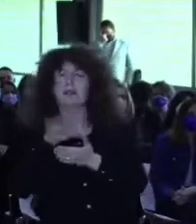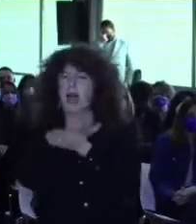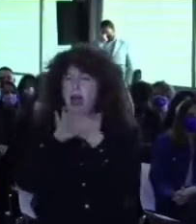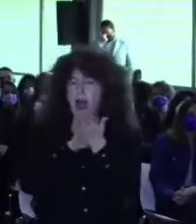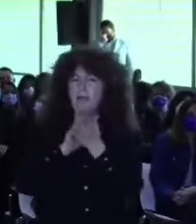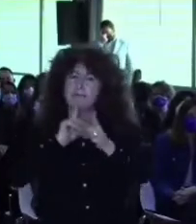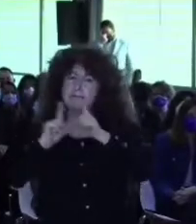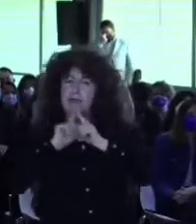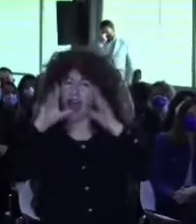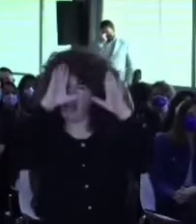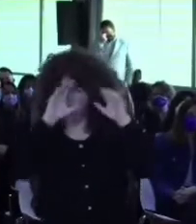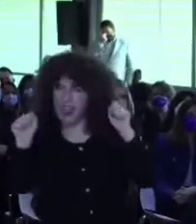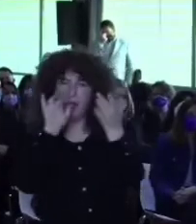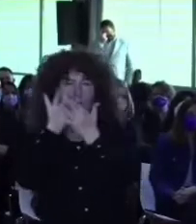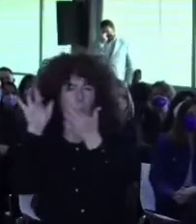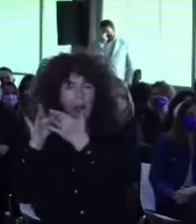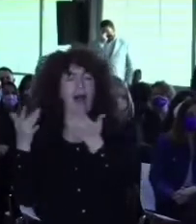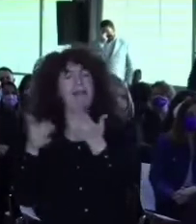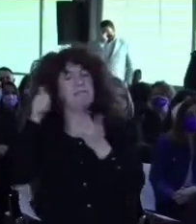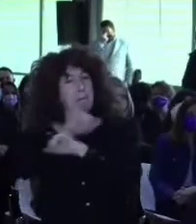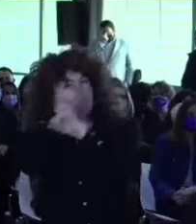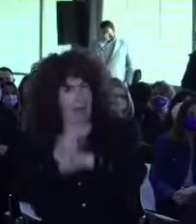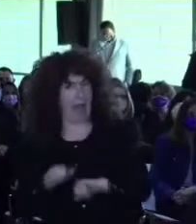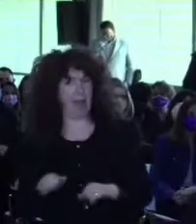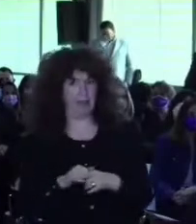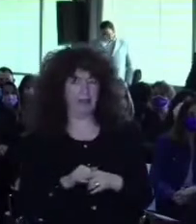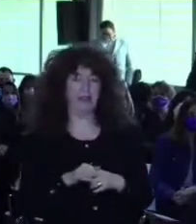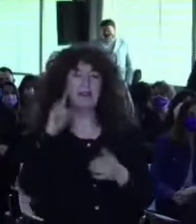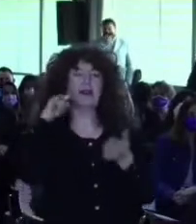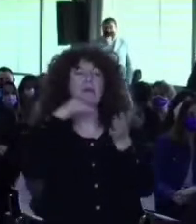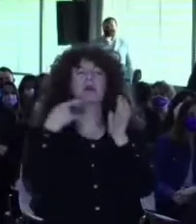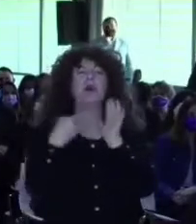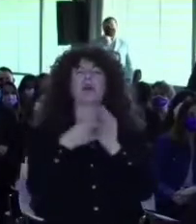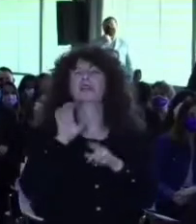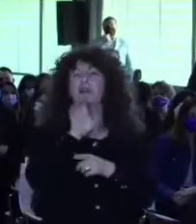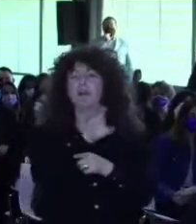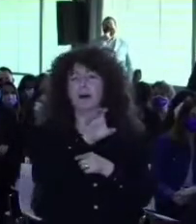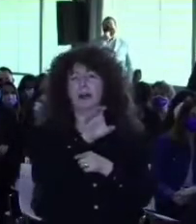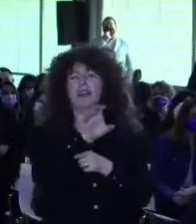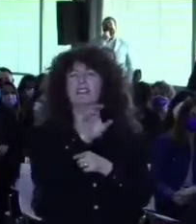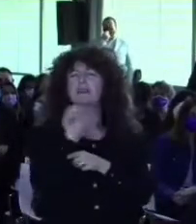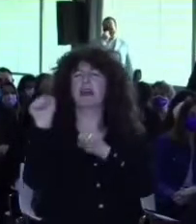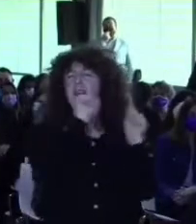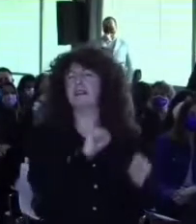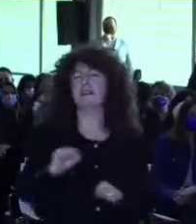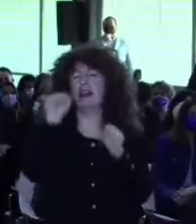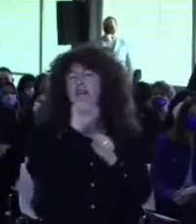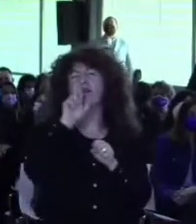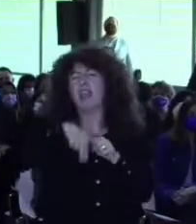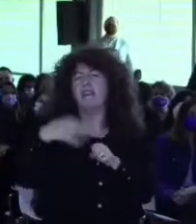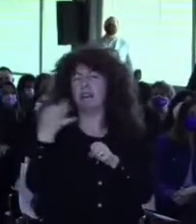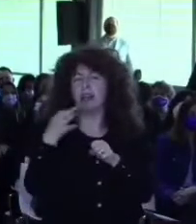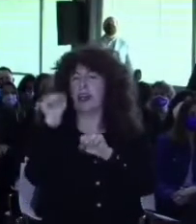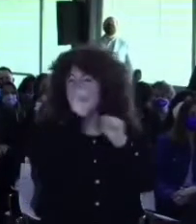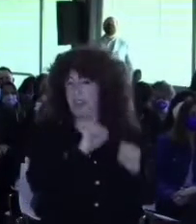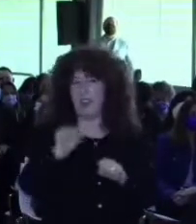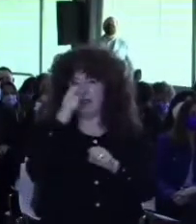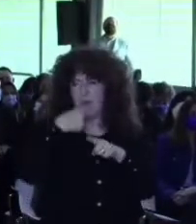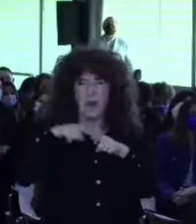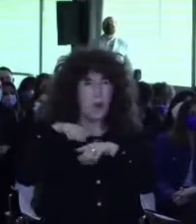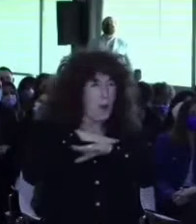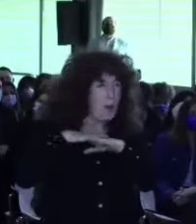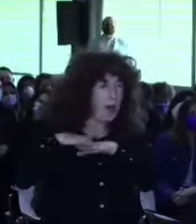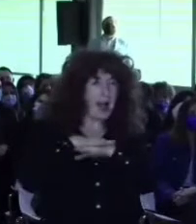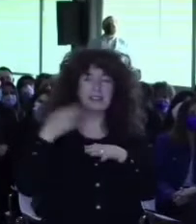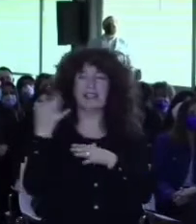el lenguaje de la cultura de paz. Un proyecto de país que defiende algo tan básico como